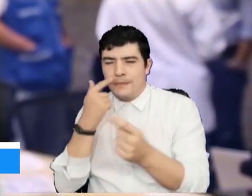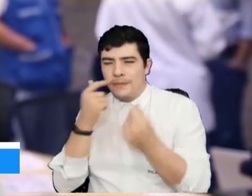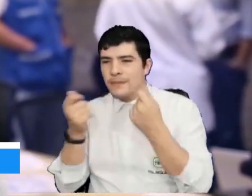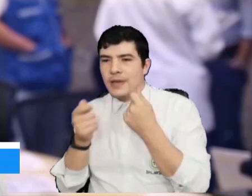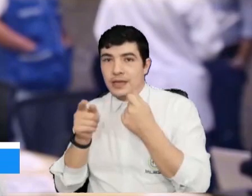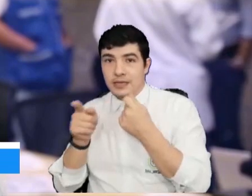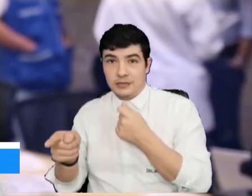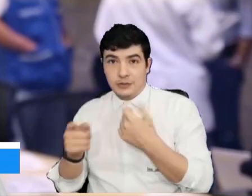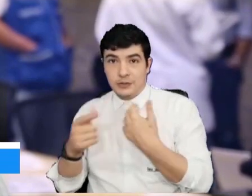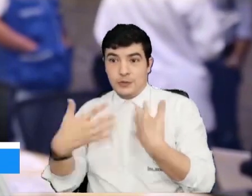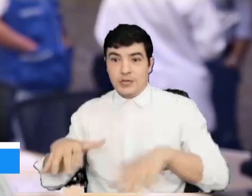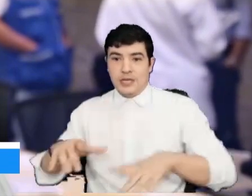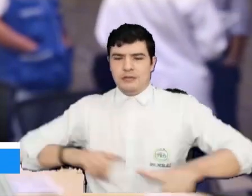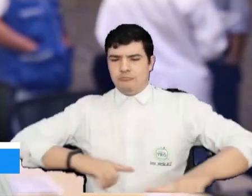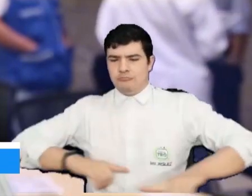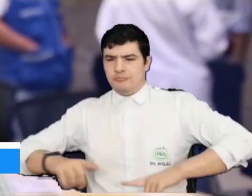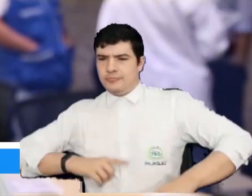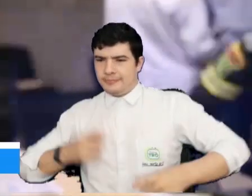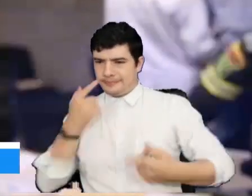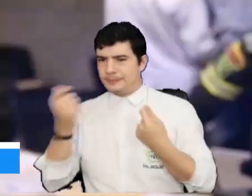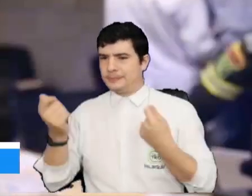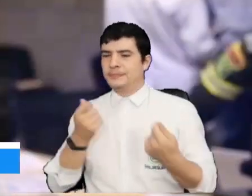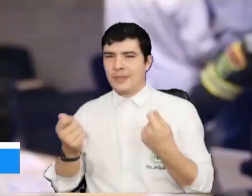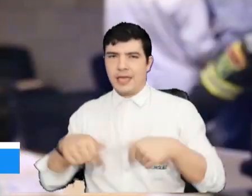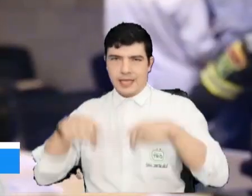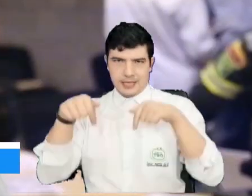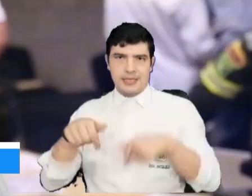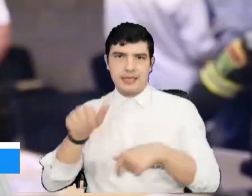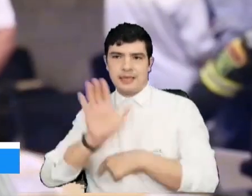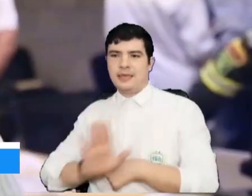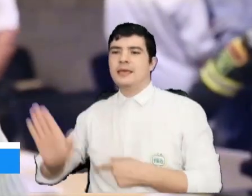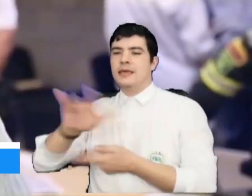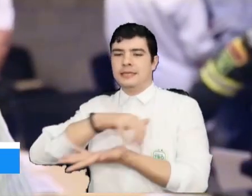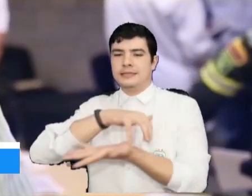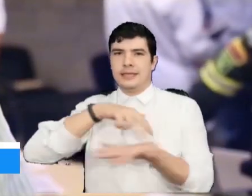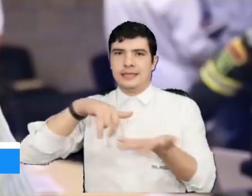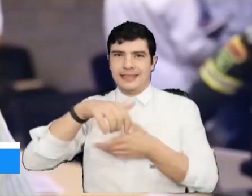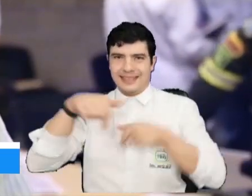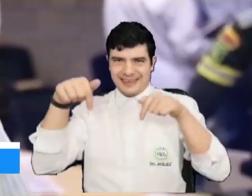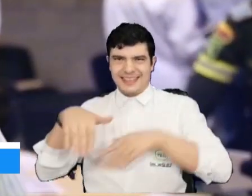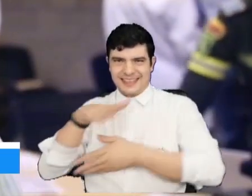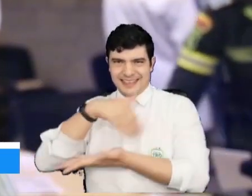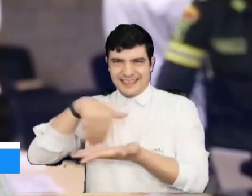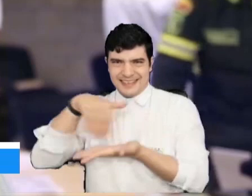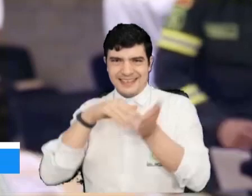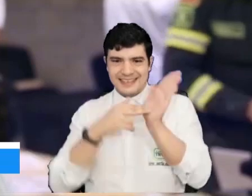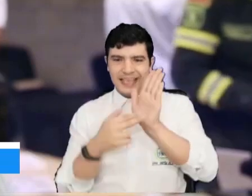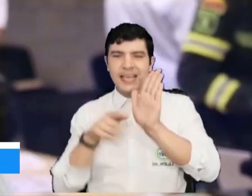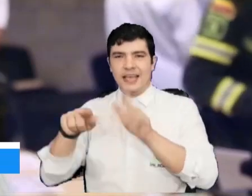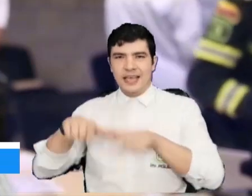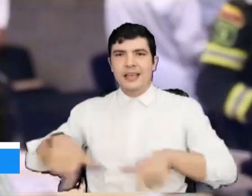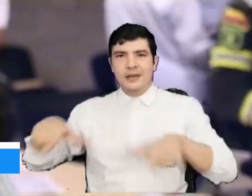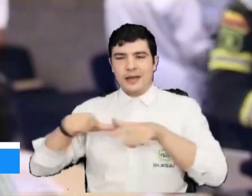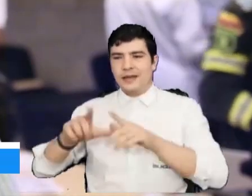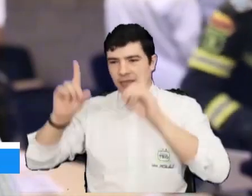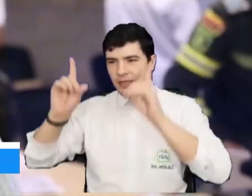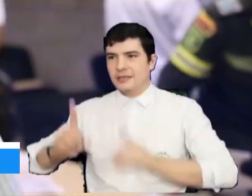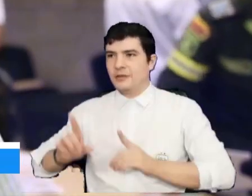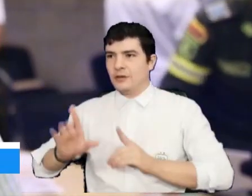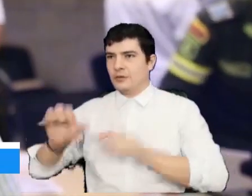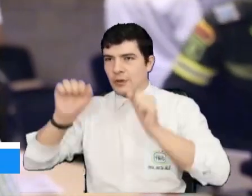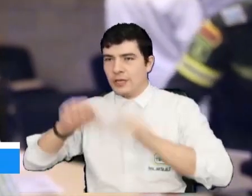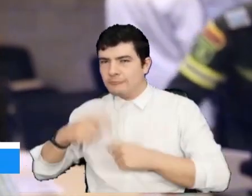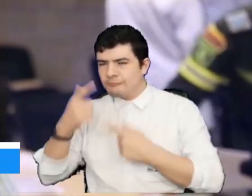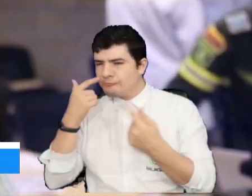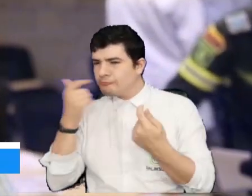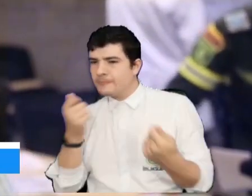quedar en el departamento de Santander y va a mantener esa plataforma actualizada para la toma de decisiones. Efectivamente, lo